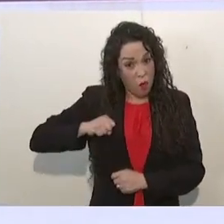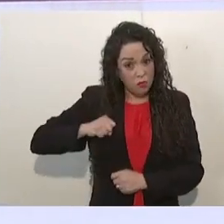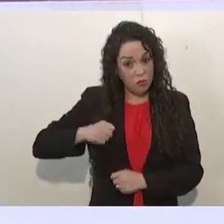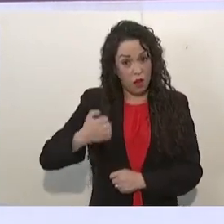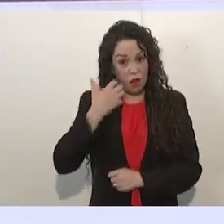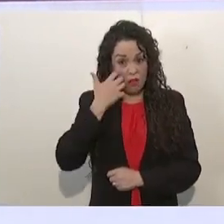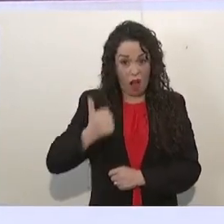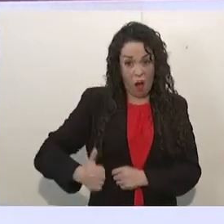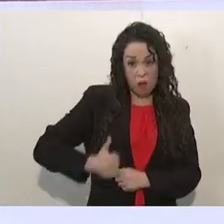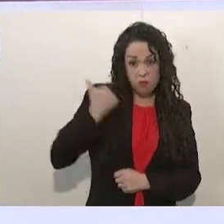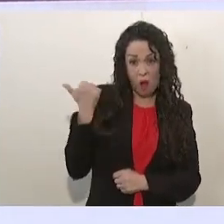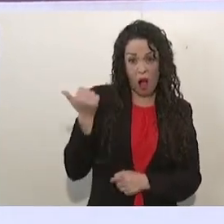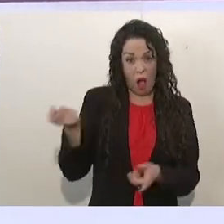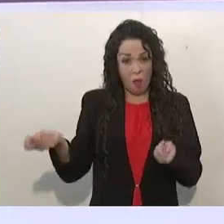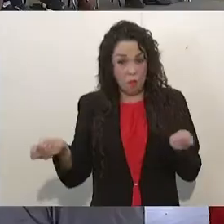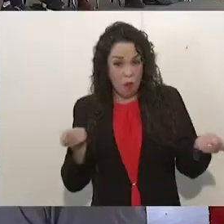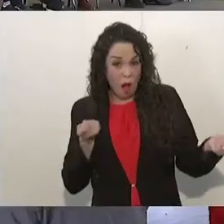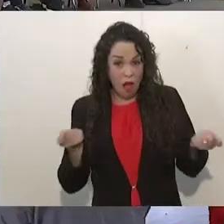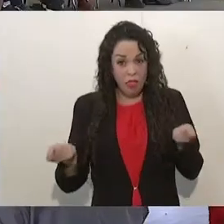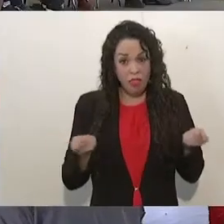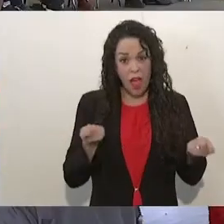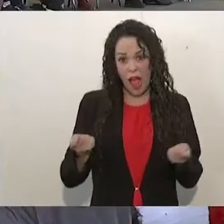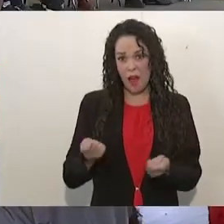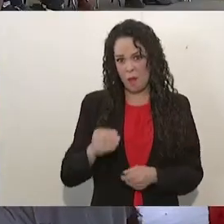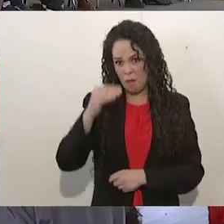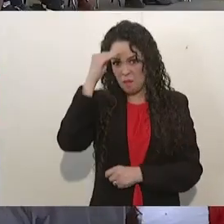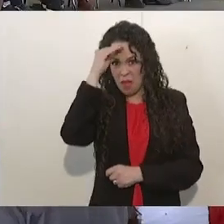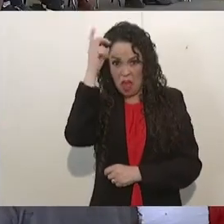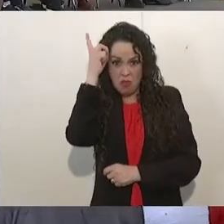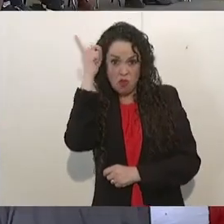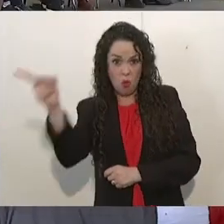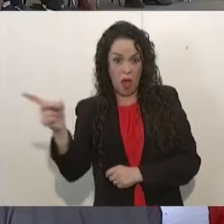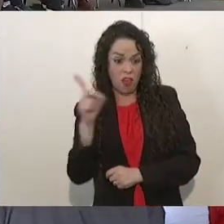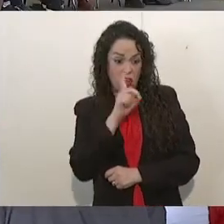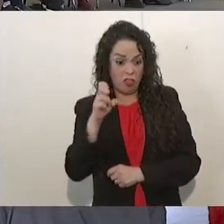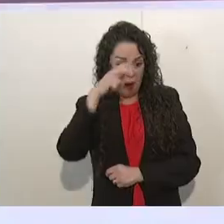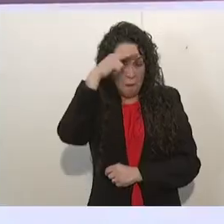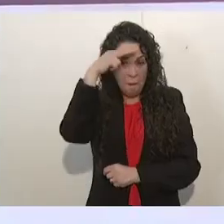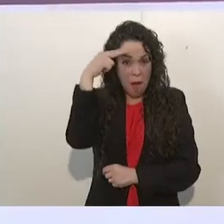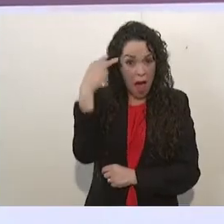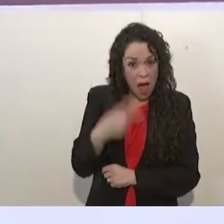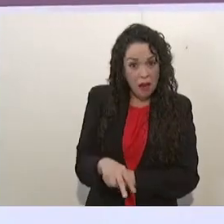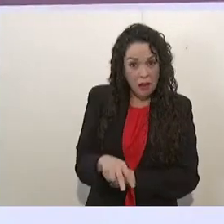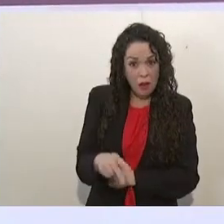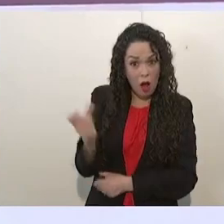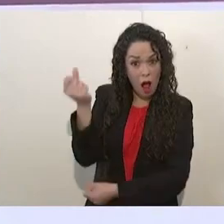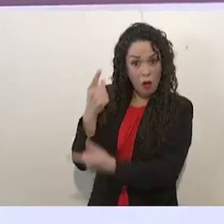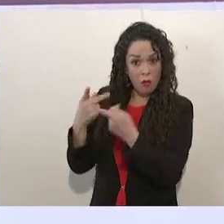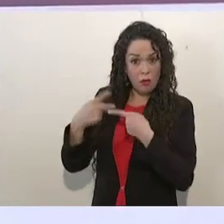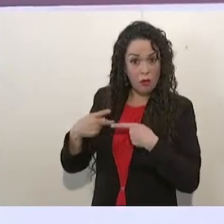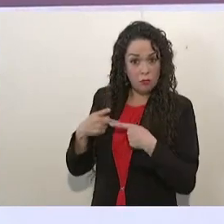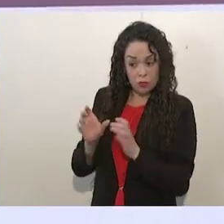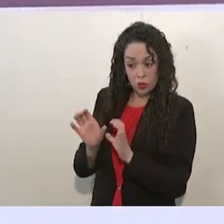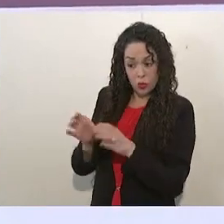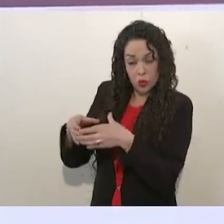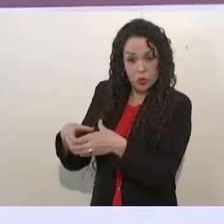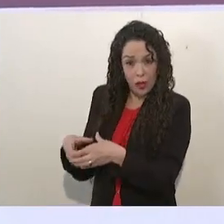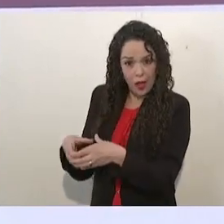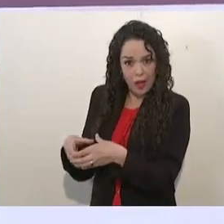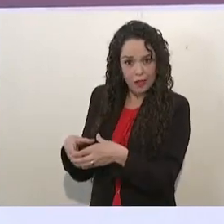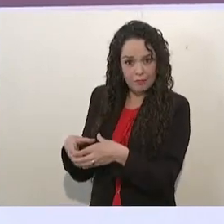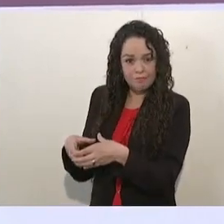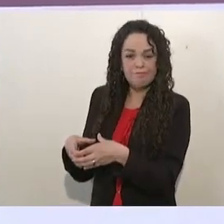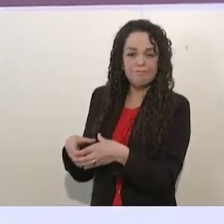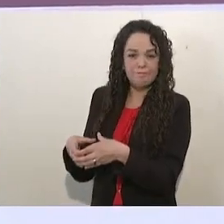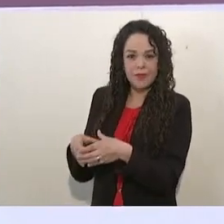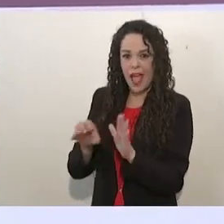cuando se sienten dueños de México unos cuantos, ya está